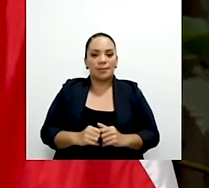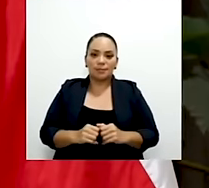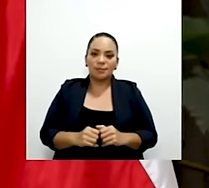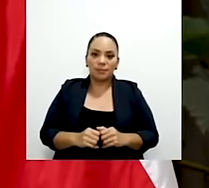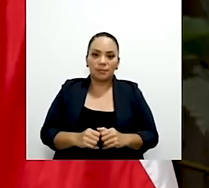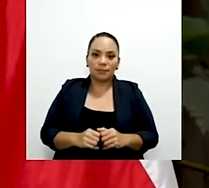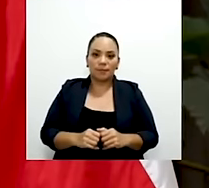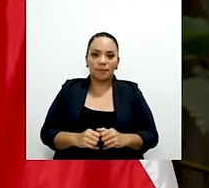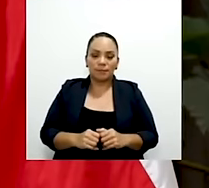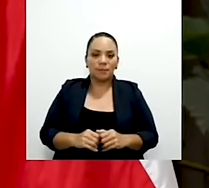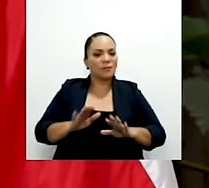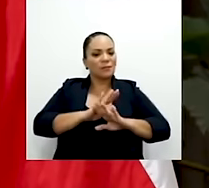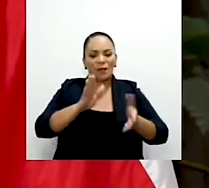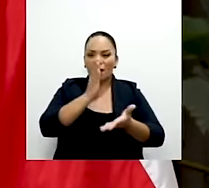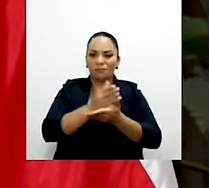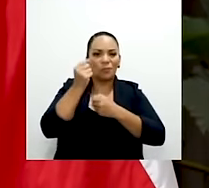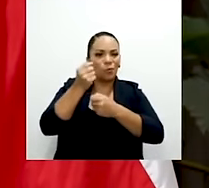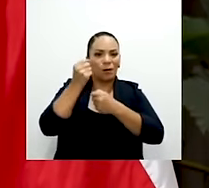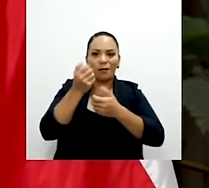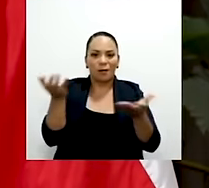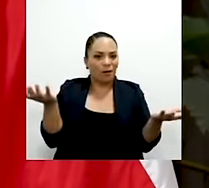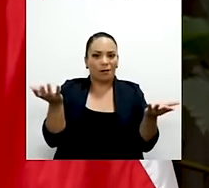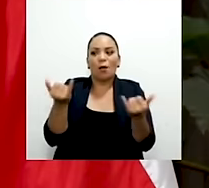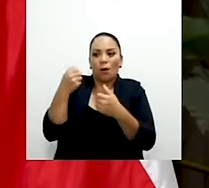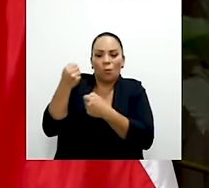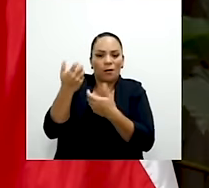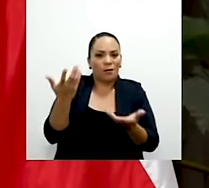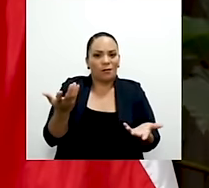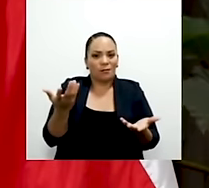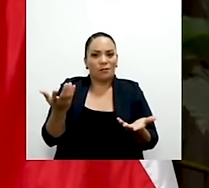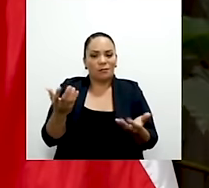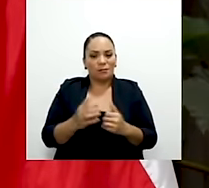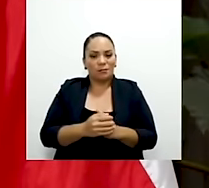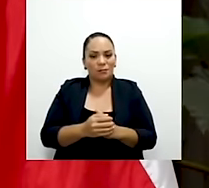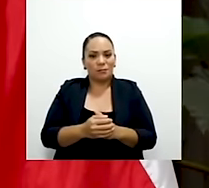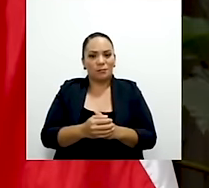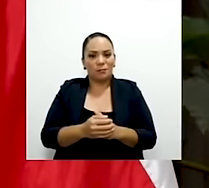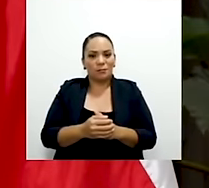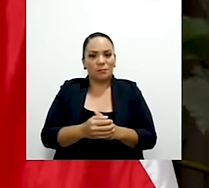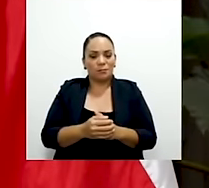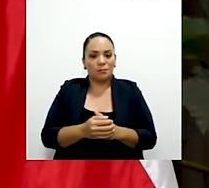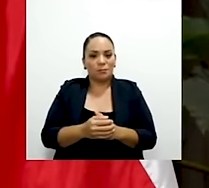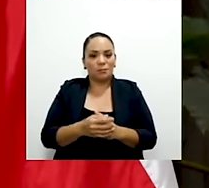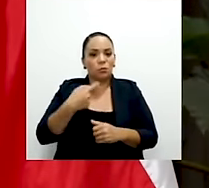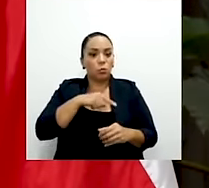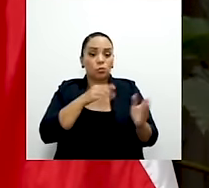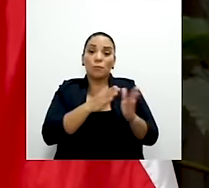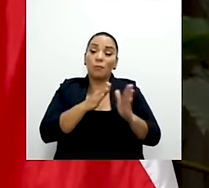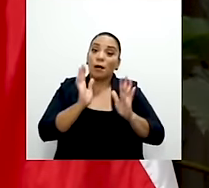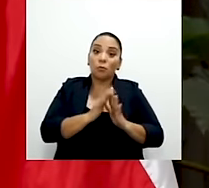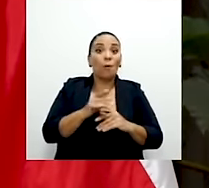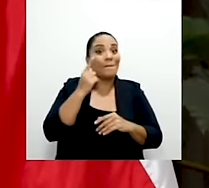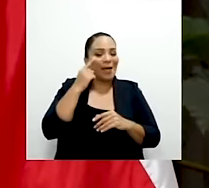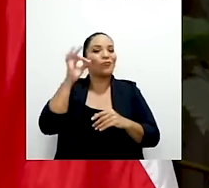pongan esta huelga porque es una huelga nosotros nos estamos preparando Ah pero cuando vayamos a traer médicos especialistas